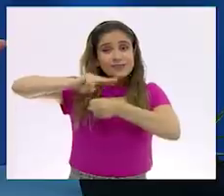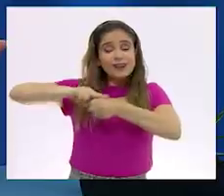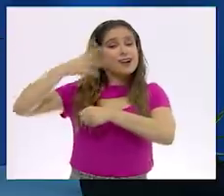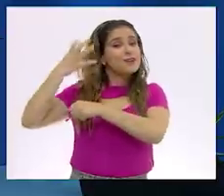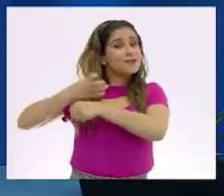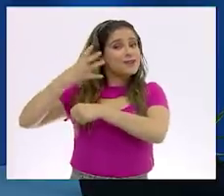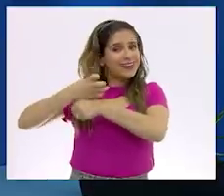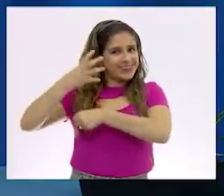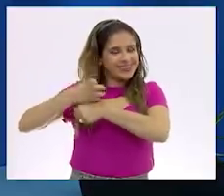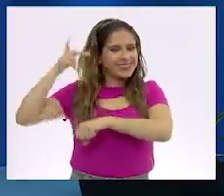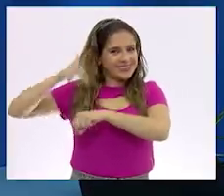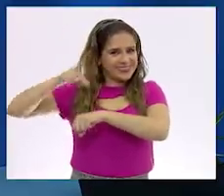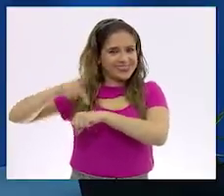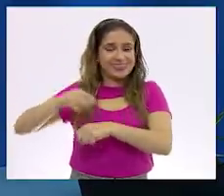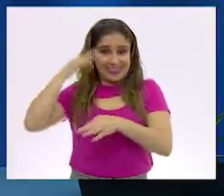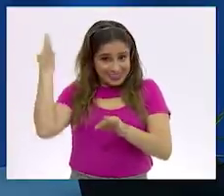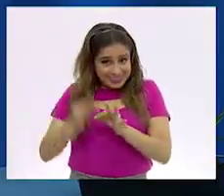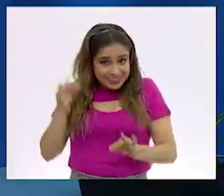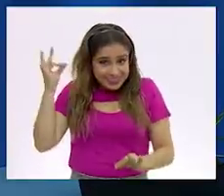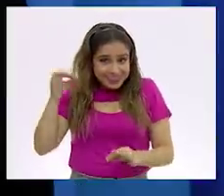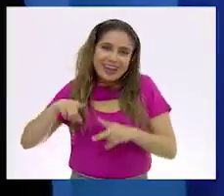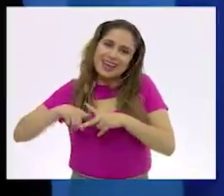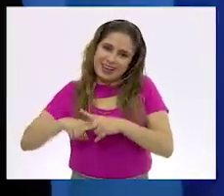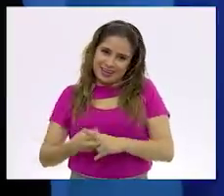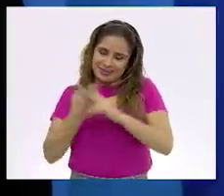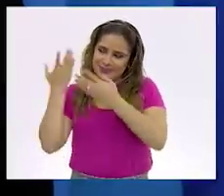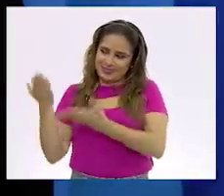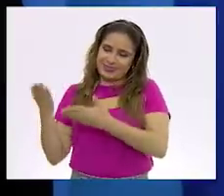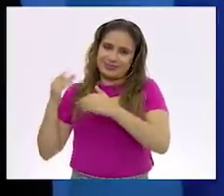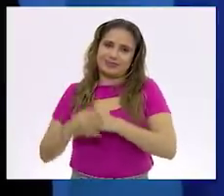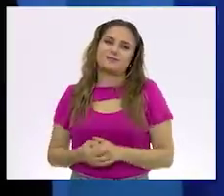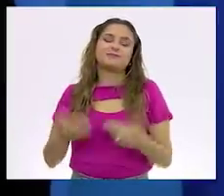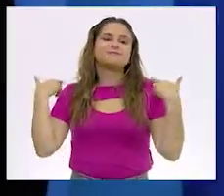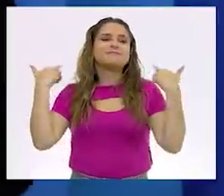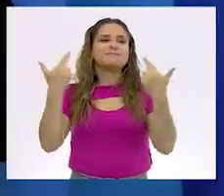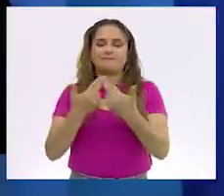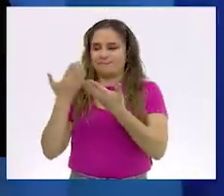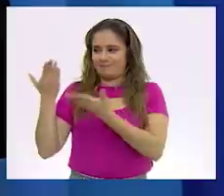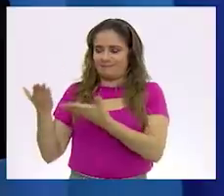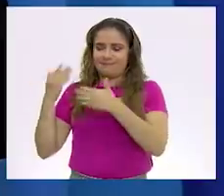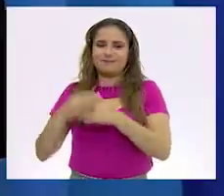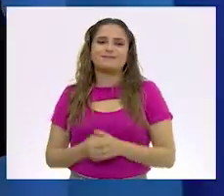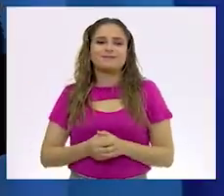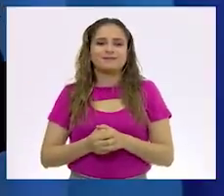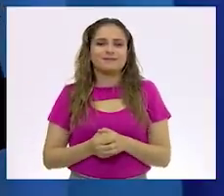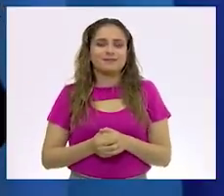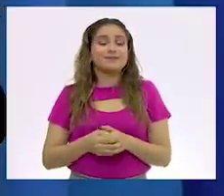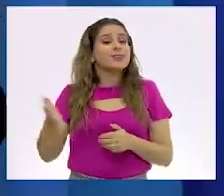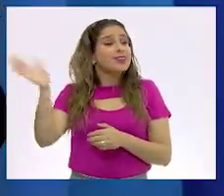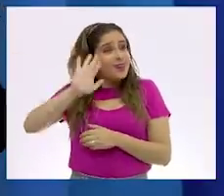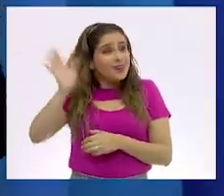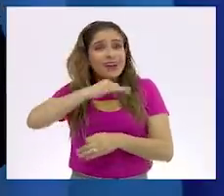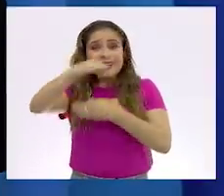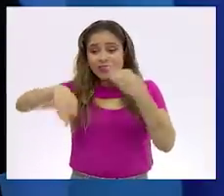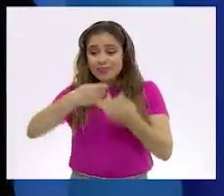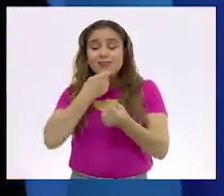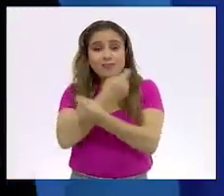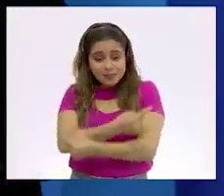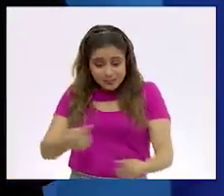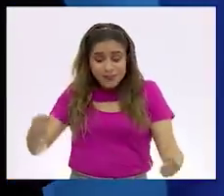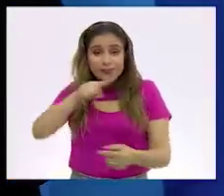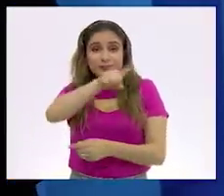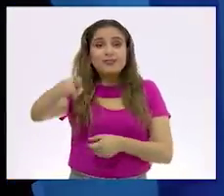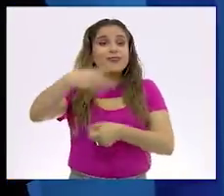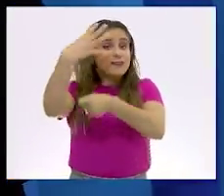¿Están listos? Pues comenzamos. Maestro, adelante. Hola a todas las niñas y niños de cuarto grado